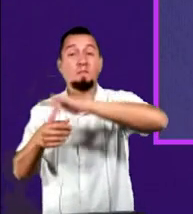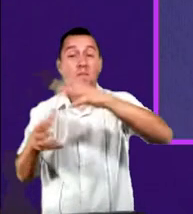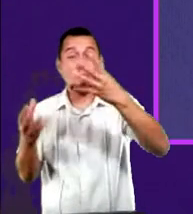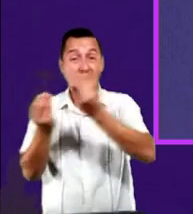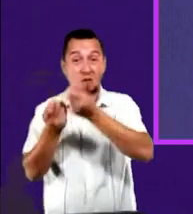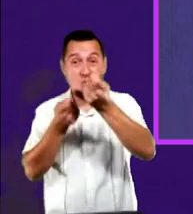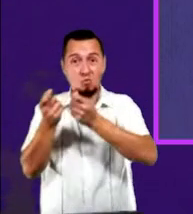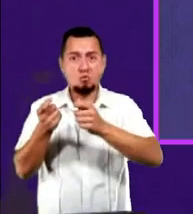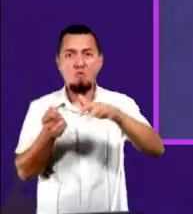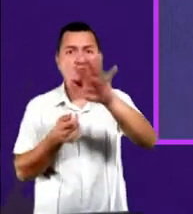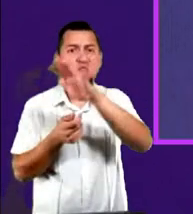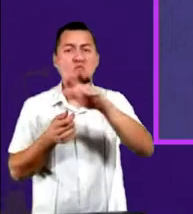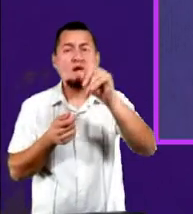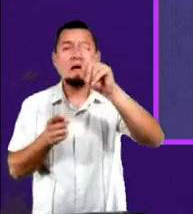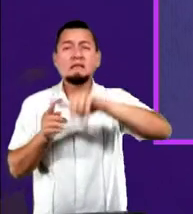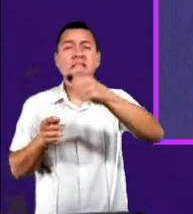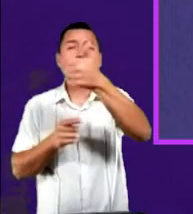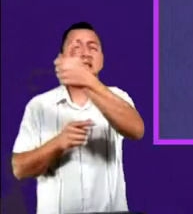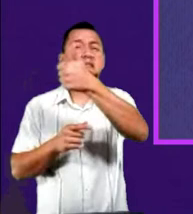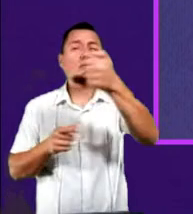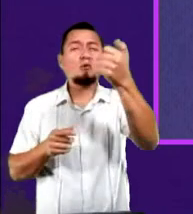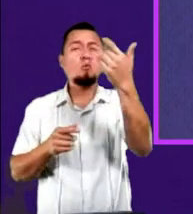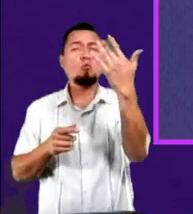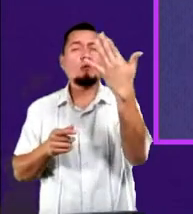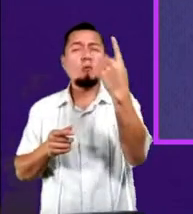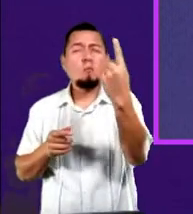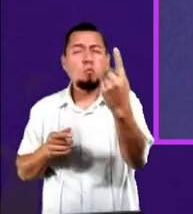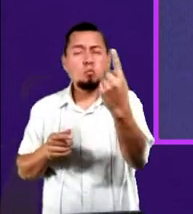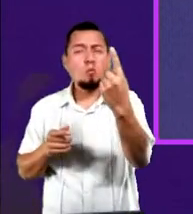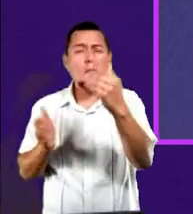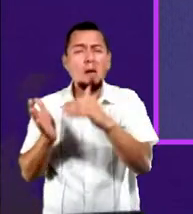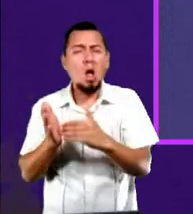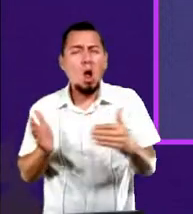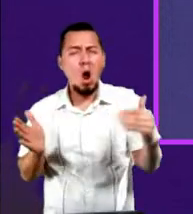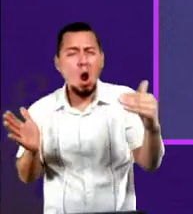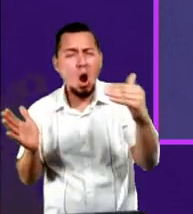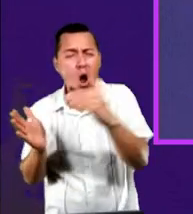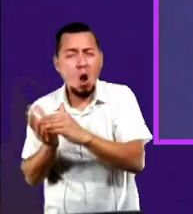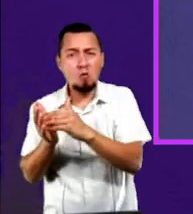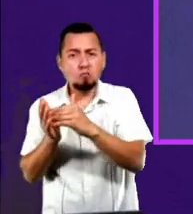651 millones de litros de tequila,